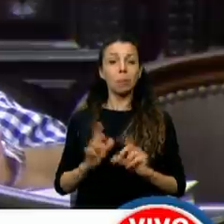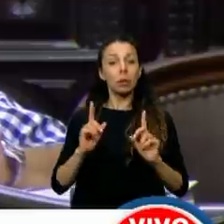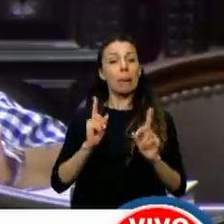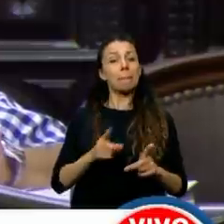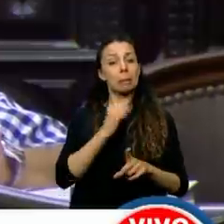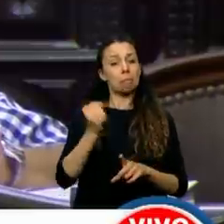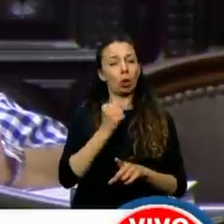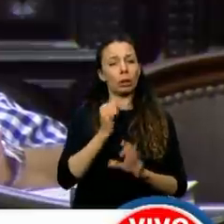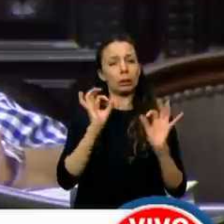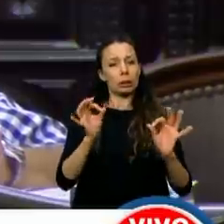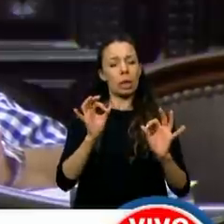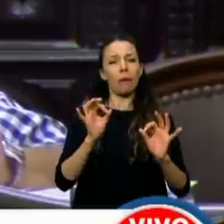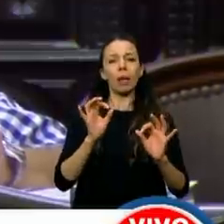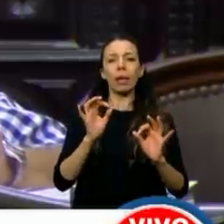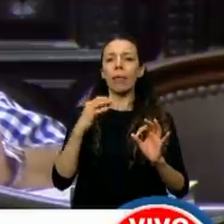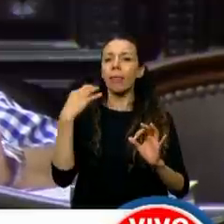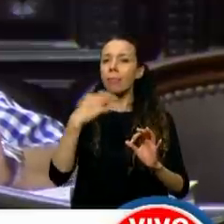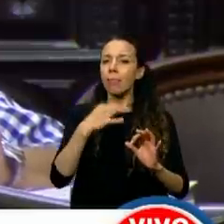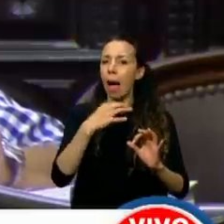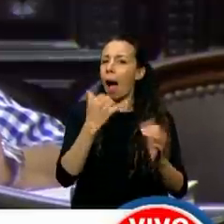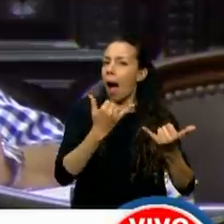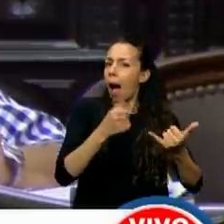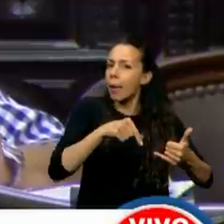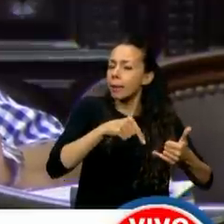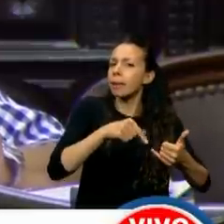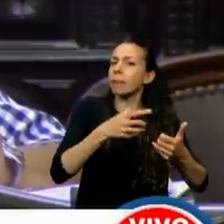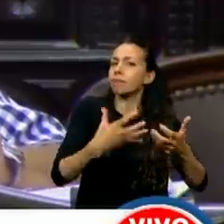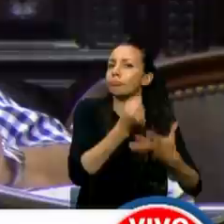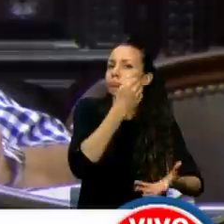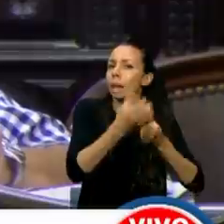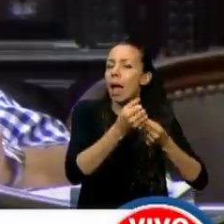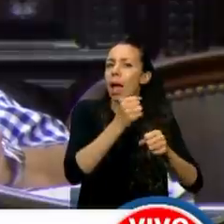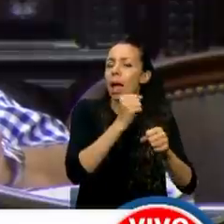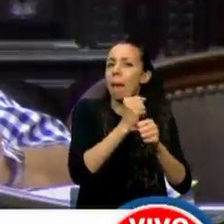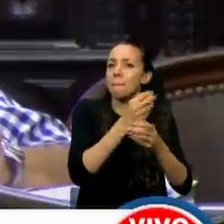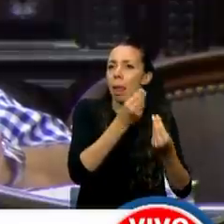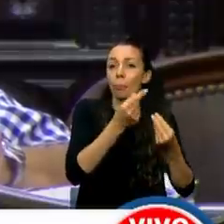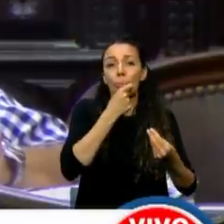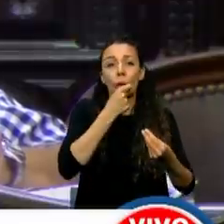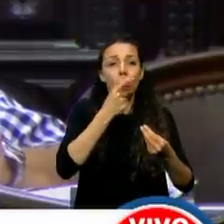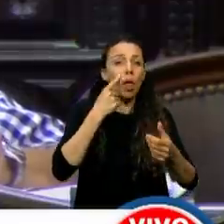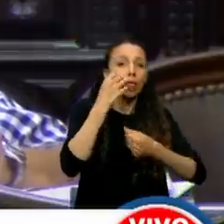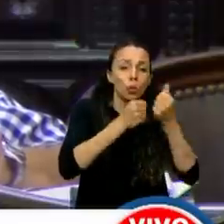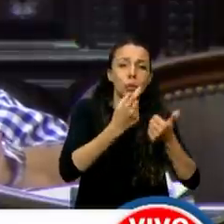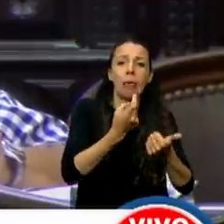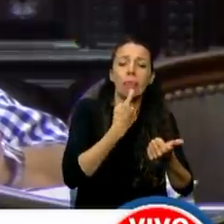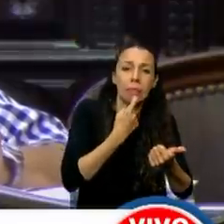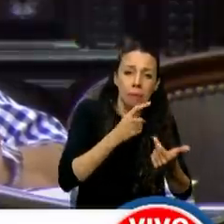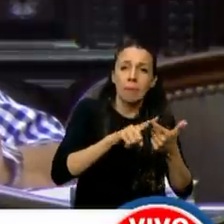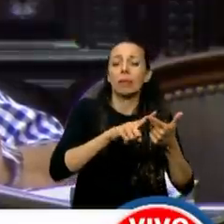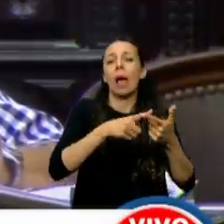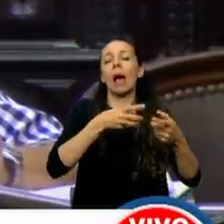económica y del empleo y puedo nombrar algunos rubros como la metalmecánica el automotor la